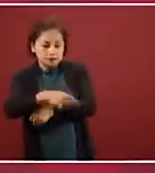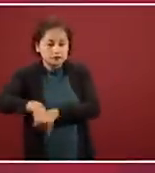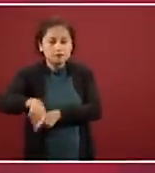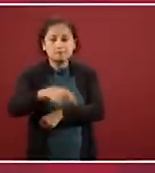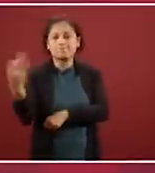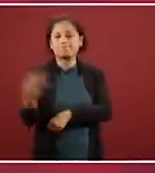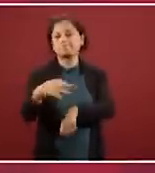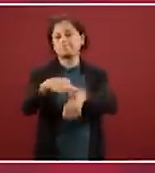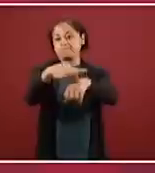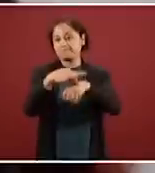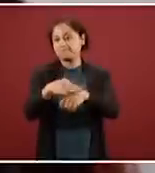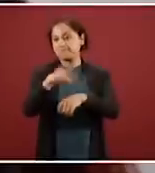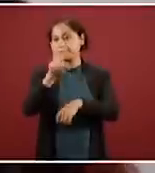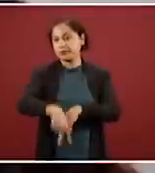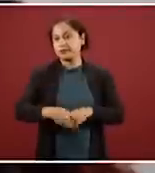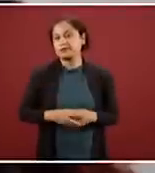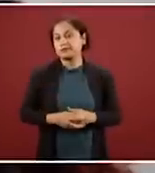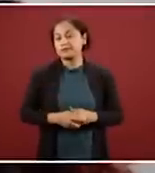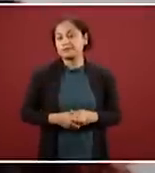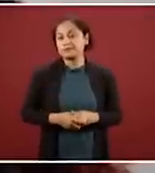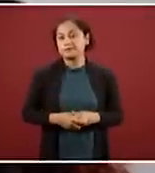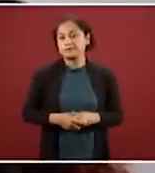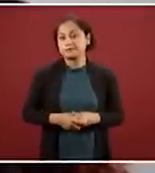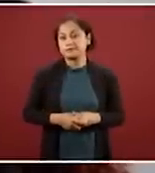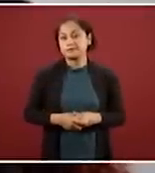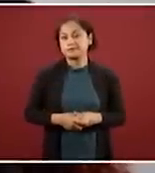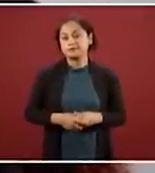Falta. Pero